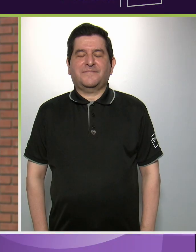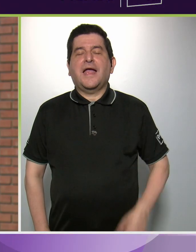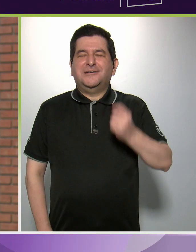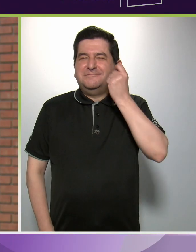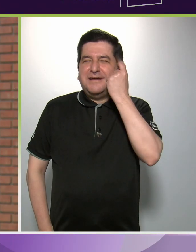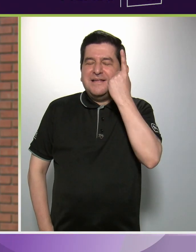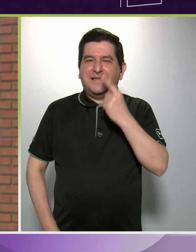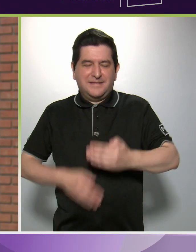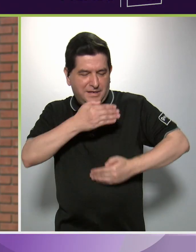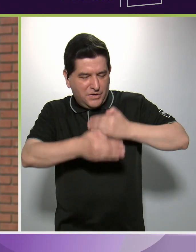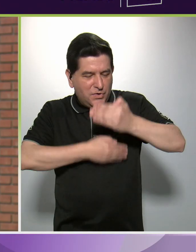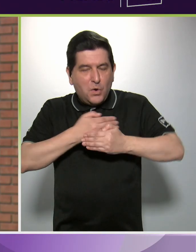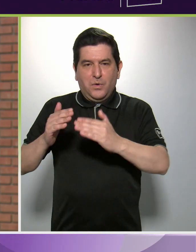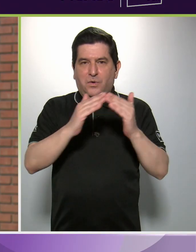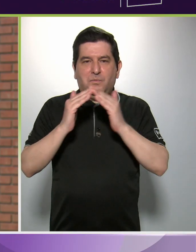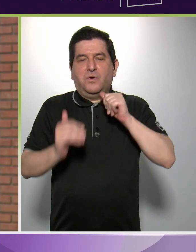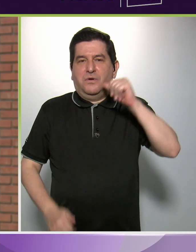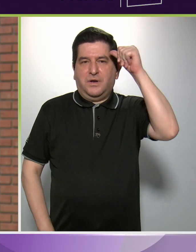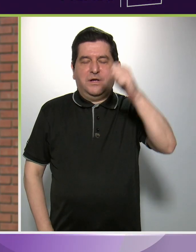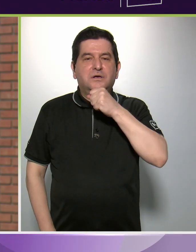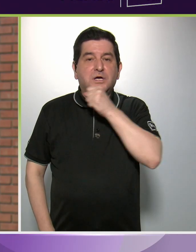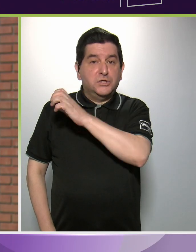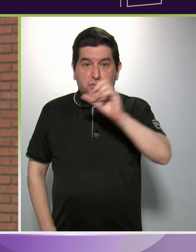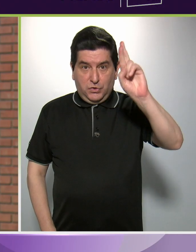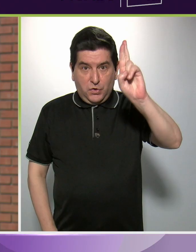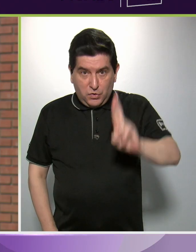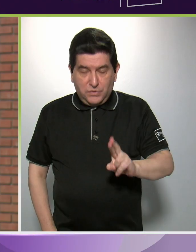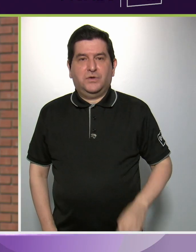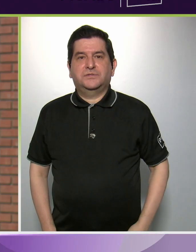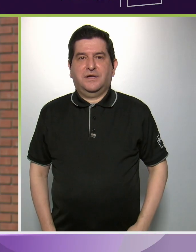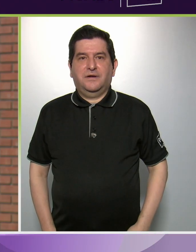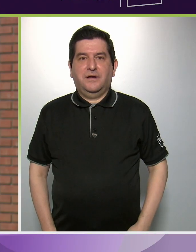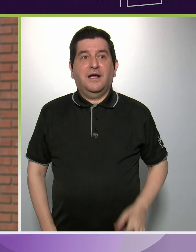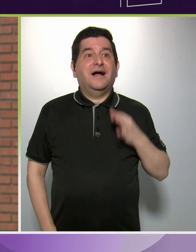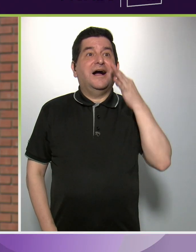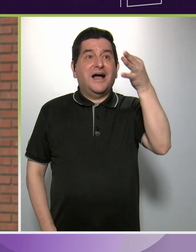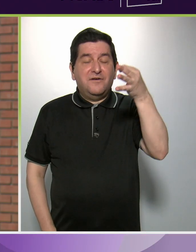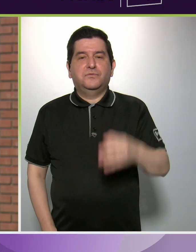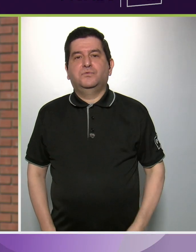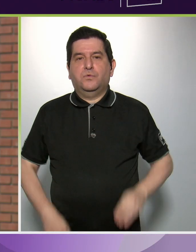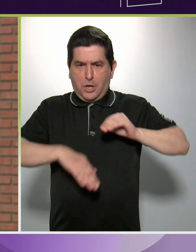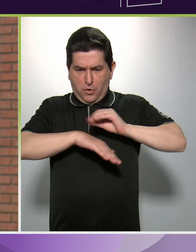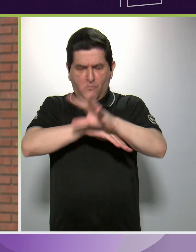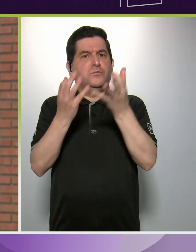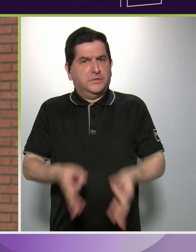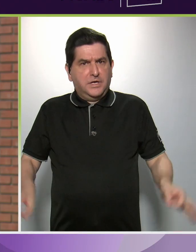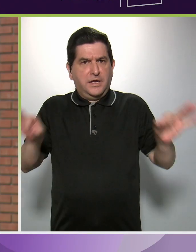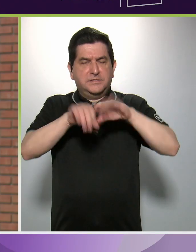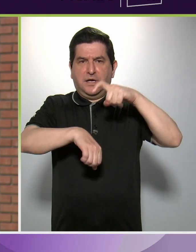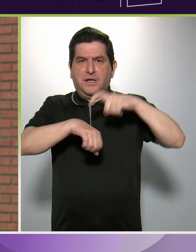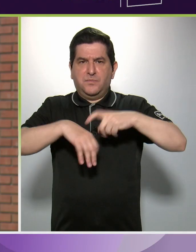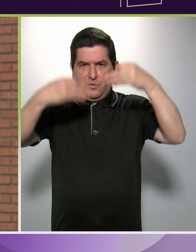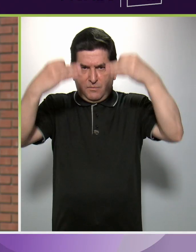Hay que entender una dinámica de que la población adulta mayor en Costa Rica va a llegar a tener un peso importante en la toma